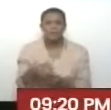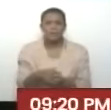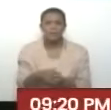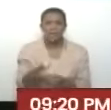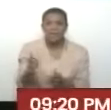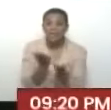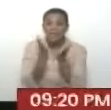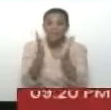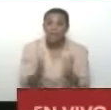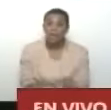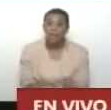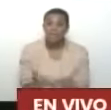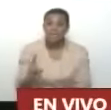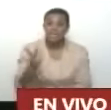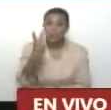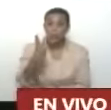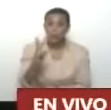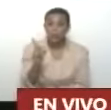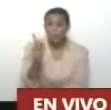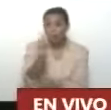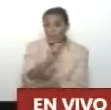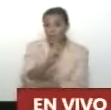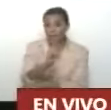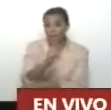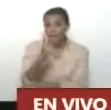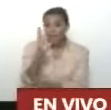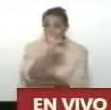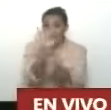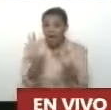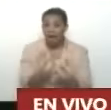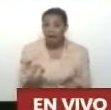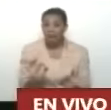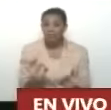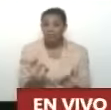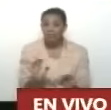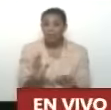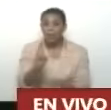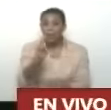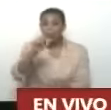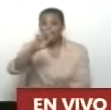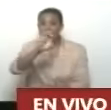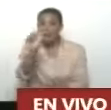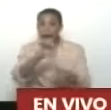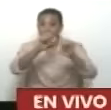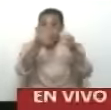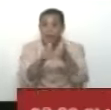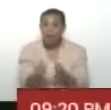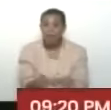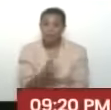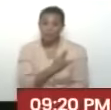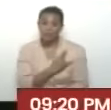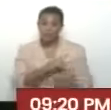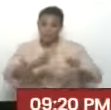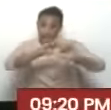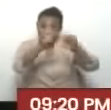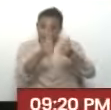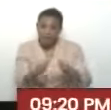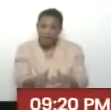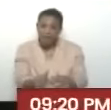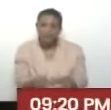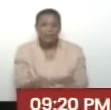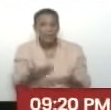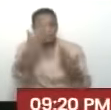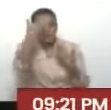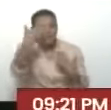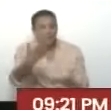ella es estudiante del segundo semestre de Artes Visuales en la UNIARTE. Ángela Daniela, ¿cómo estás? Presente,